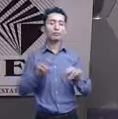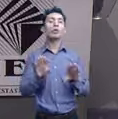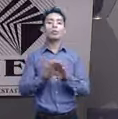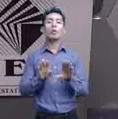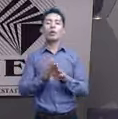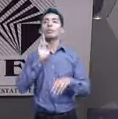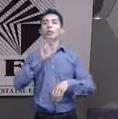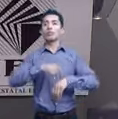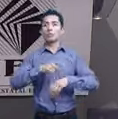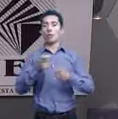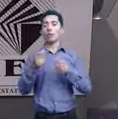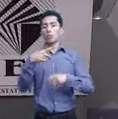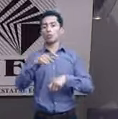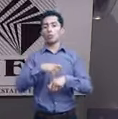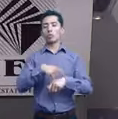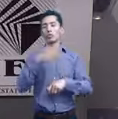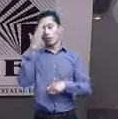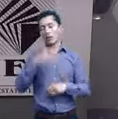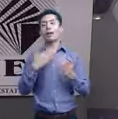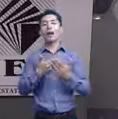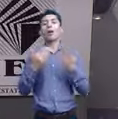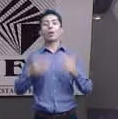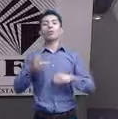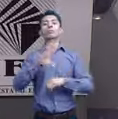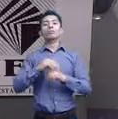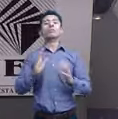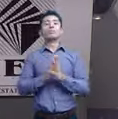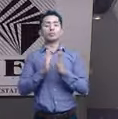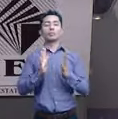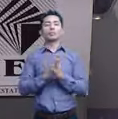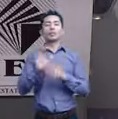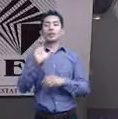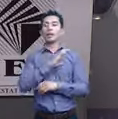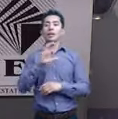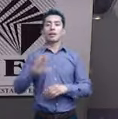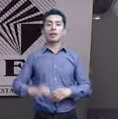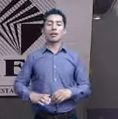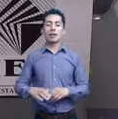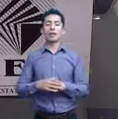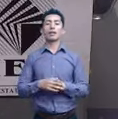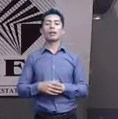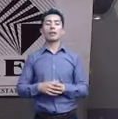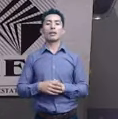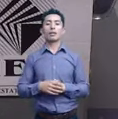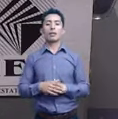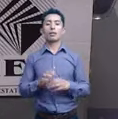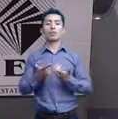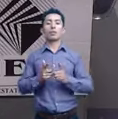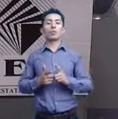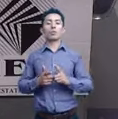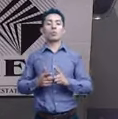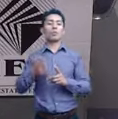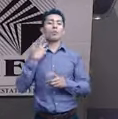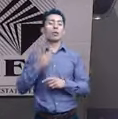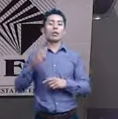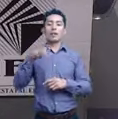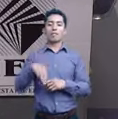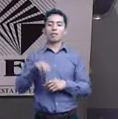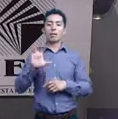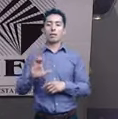van a responder este planteamiento. Ahora le cedo el uso de la voz al candidato del partido